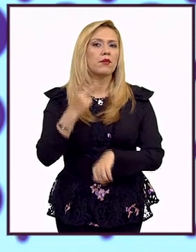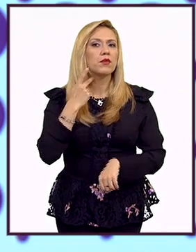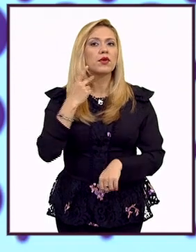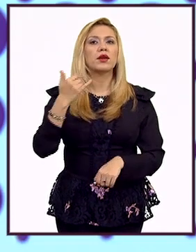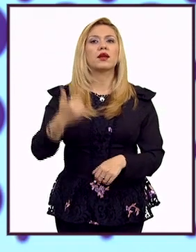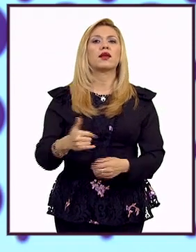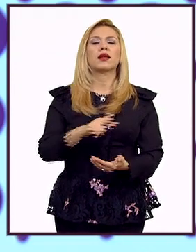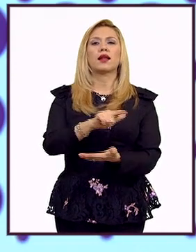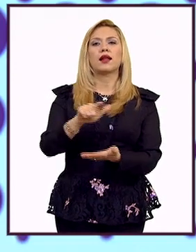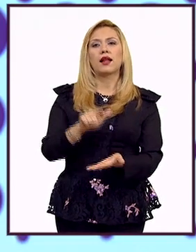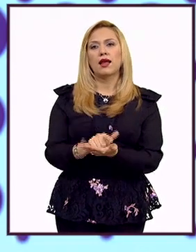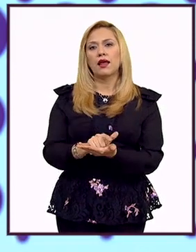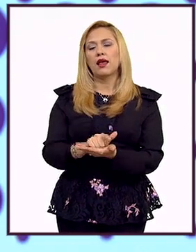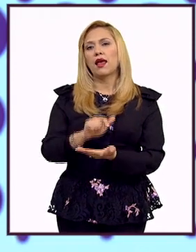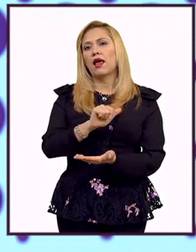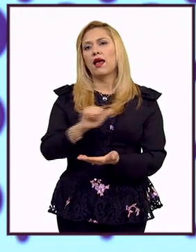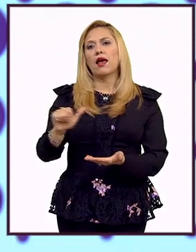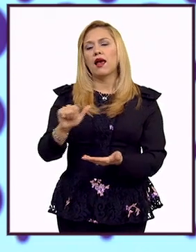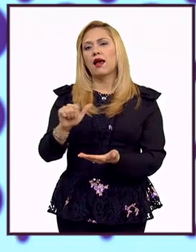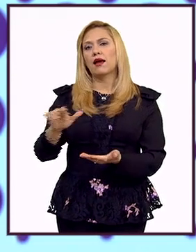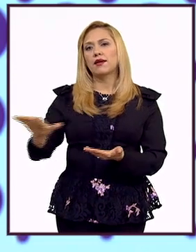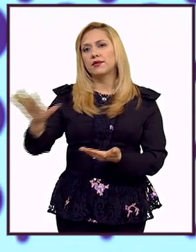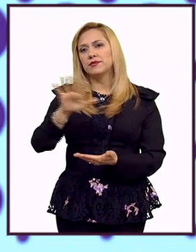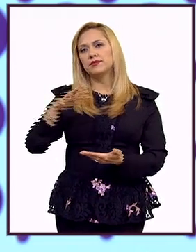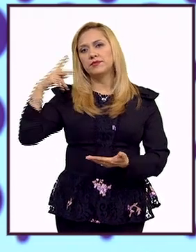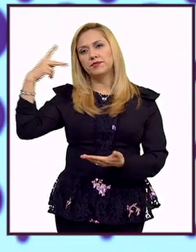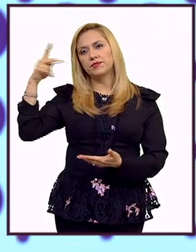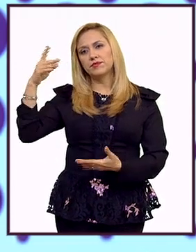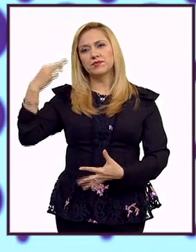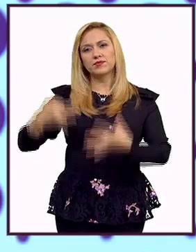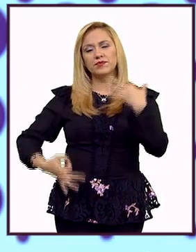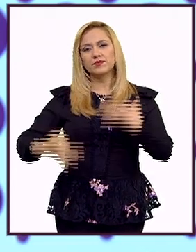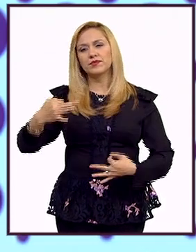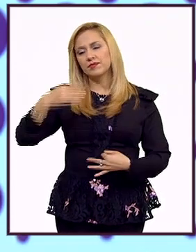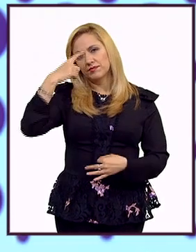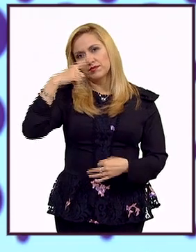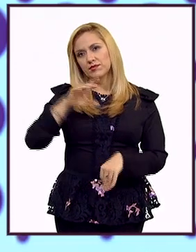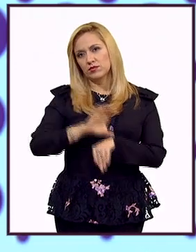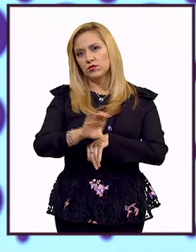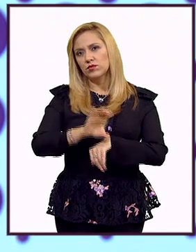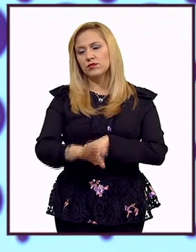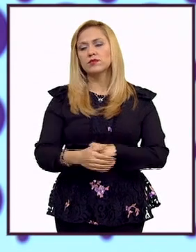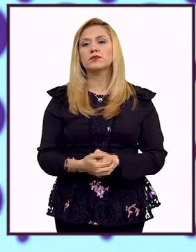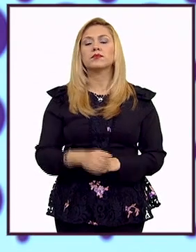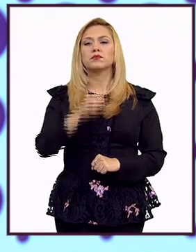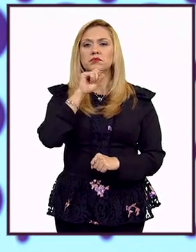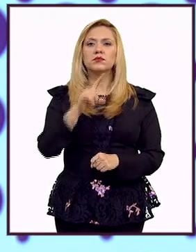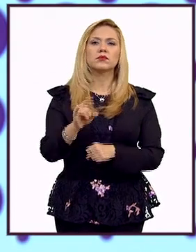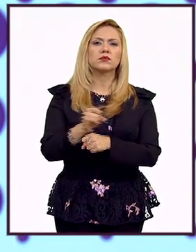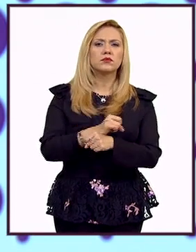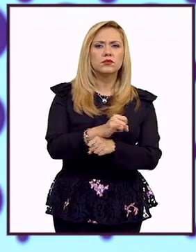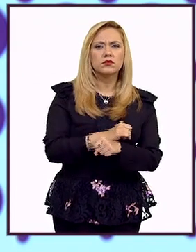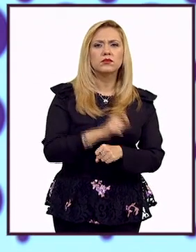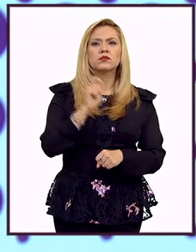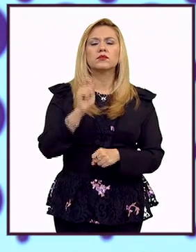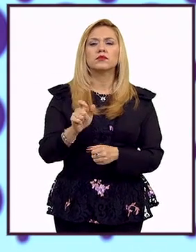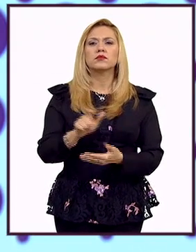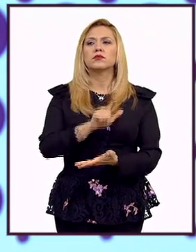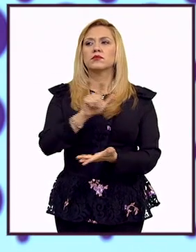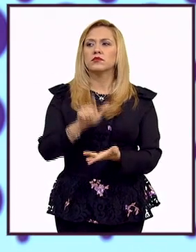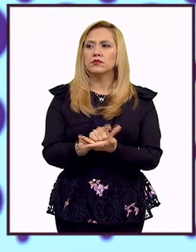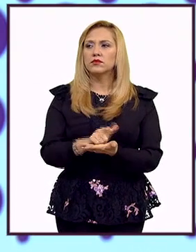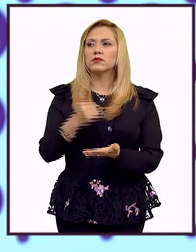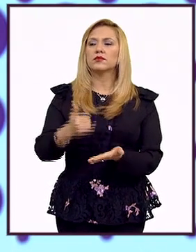Justicia Transicional del Ministerio de Justicia y del Derecho de este mismo país, así como investigadora de la línea de Justicia Transicional